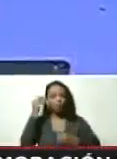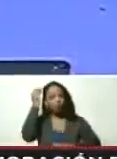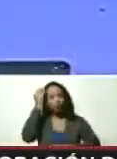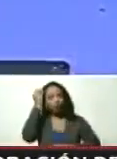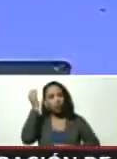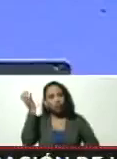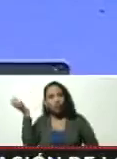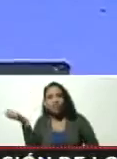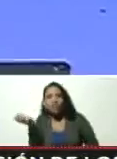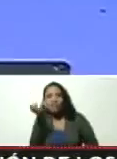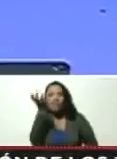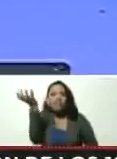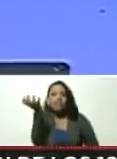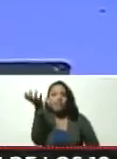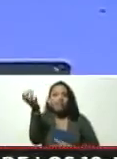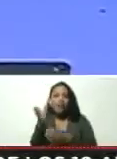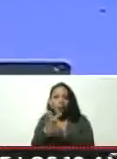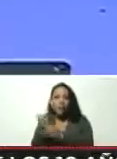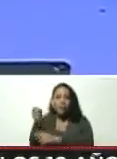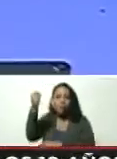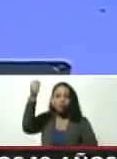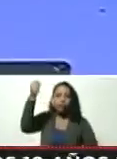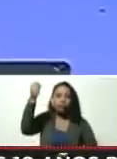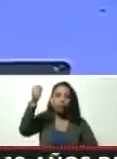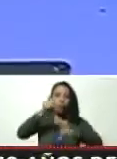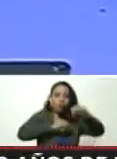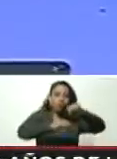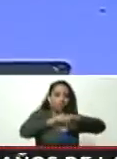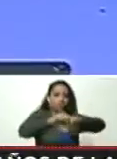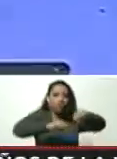sagrada que nos mueve.